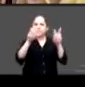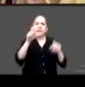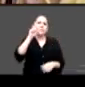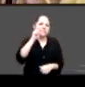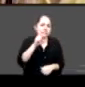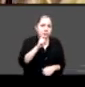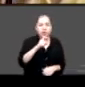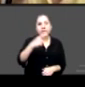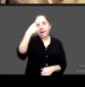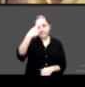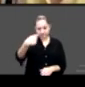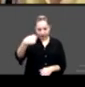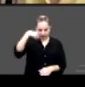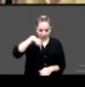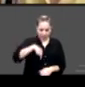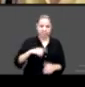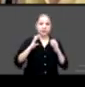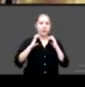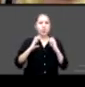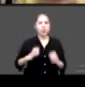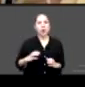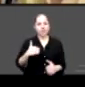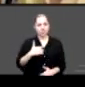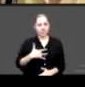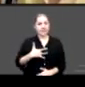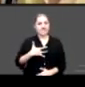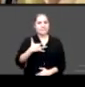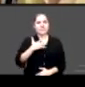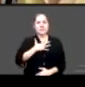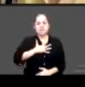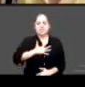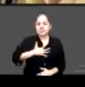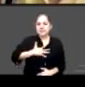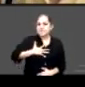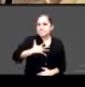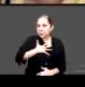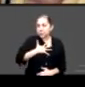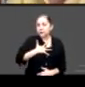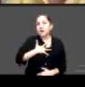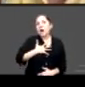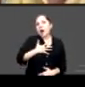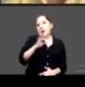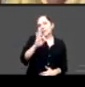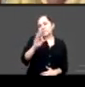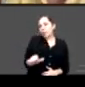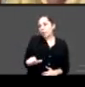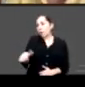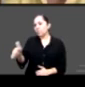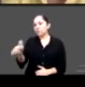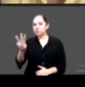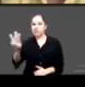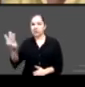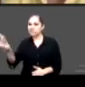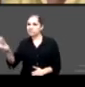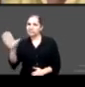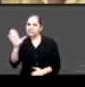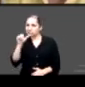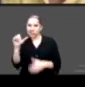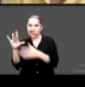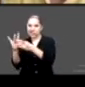algo que necesariamente sea mensaje que se pueda vertir en otras plataformas. Aquí está la